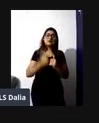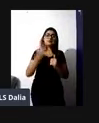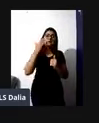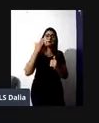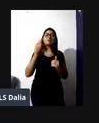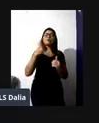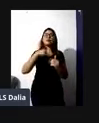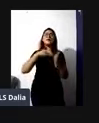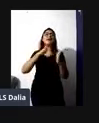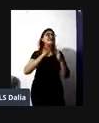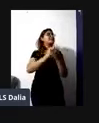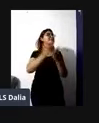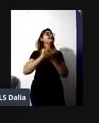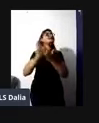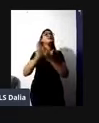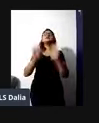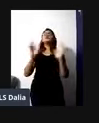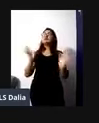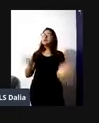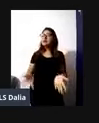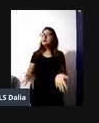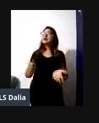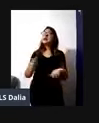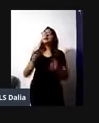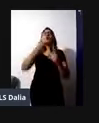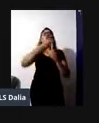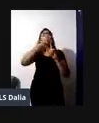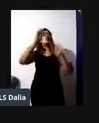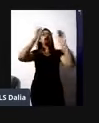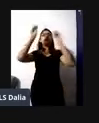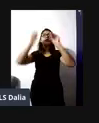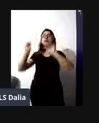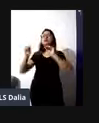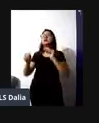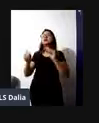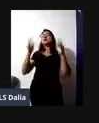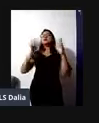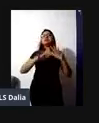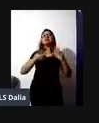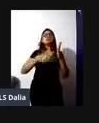ya ordenamos, ya escombramos, ya acomodamos, ya volvimos a acomodar,